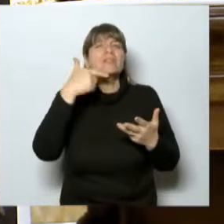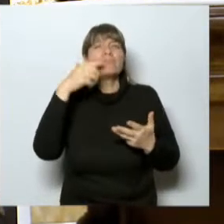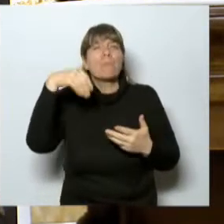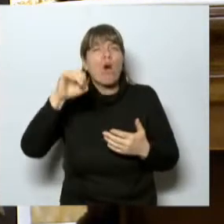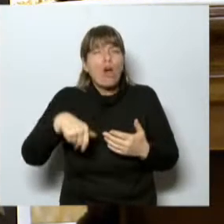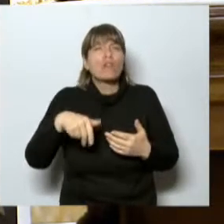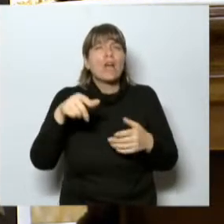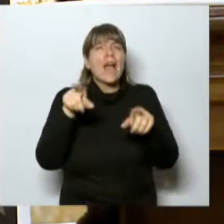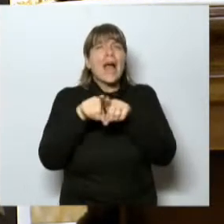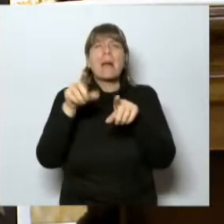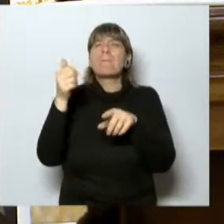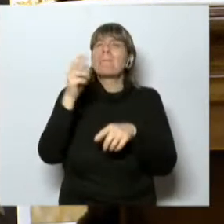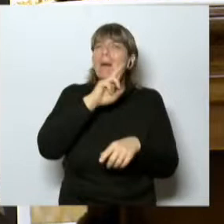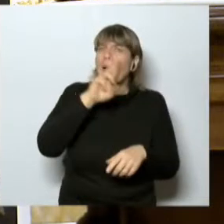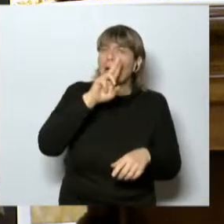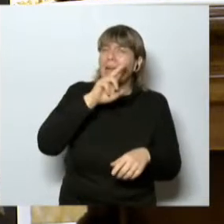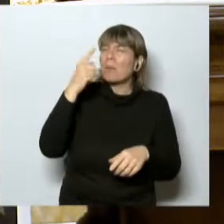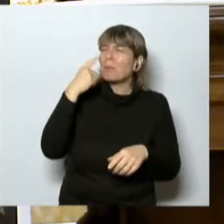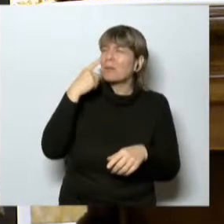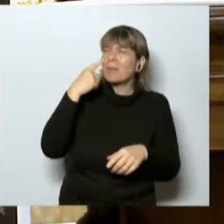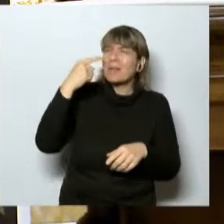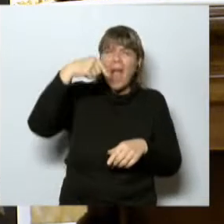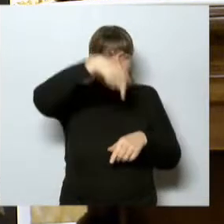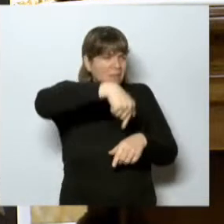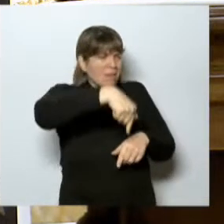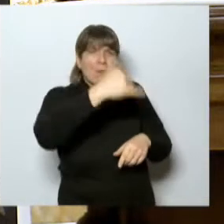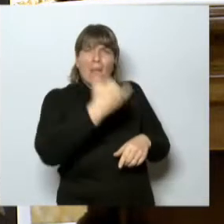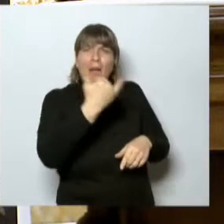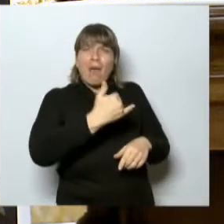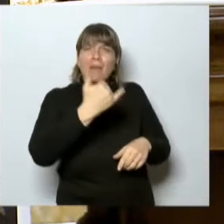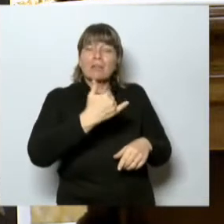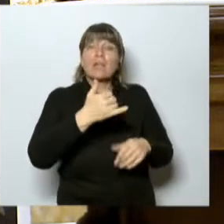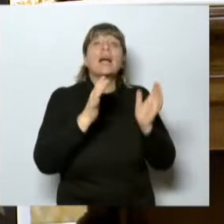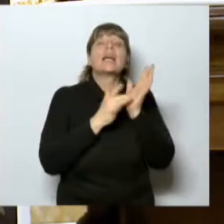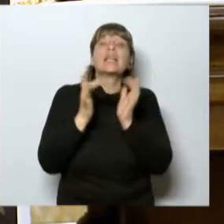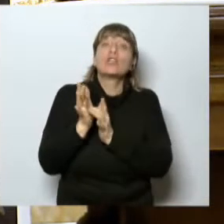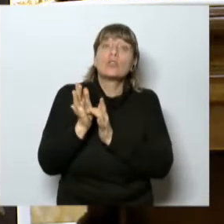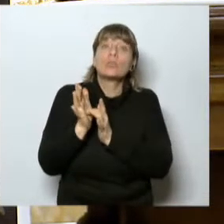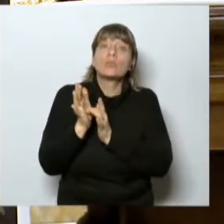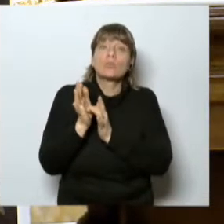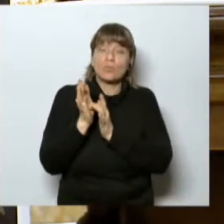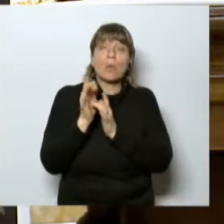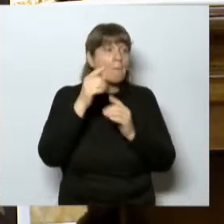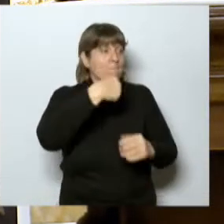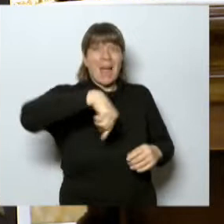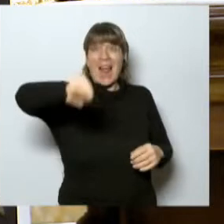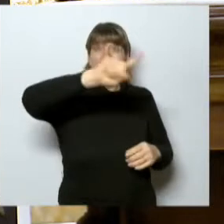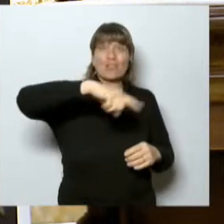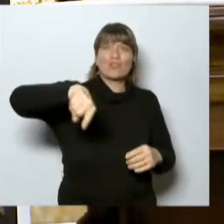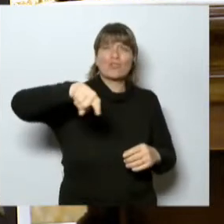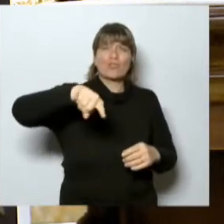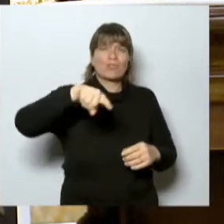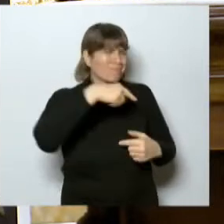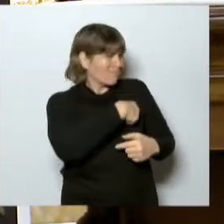sus hermanas no viven aquí entre nosotros? Y Jesús era para ellos un motivo